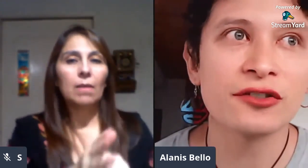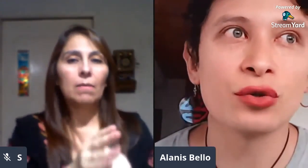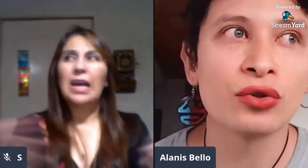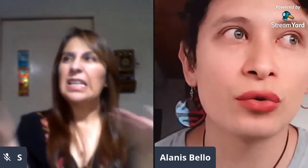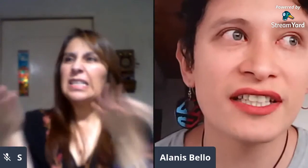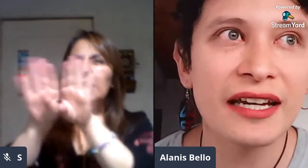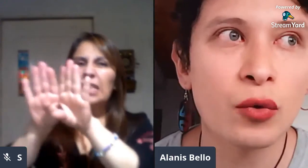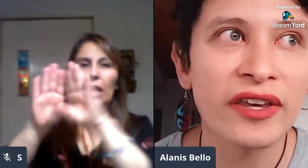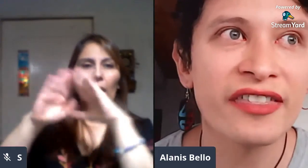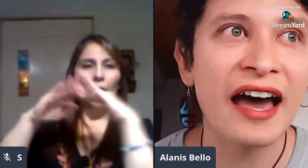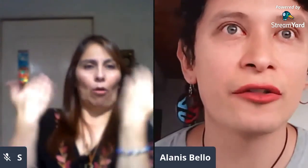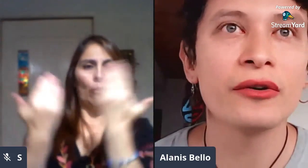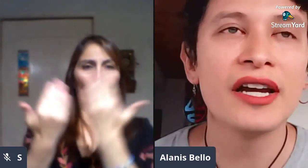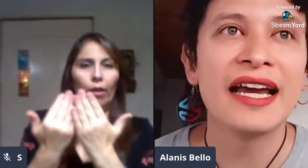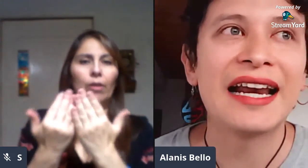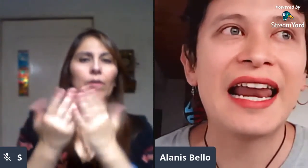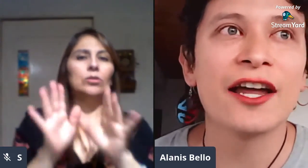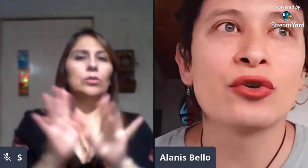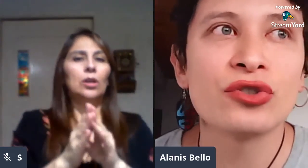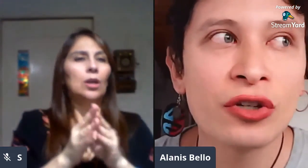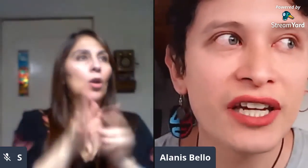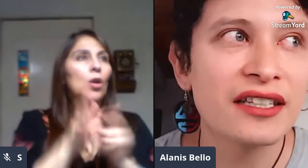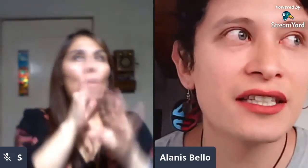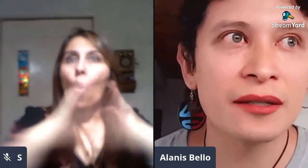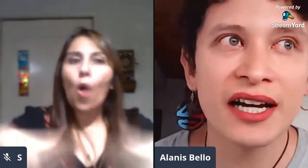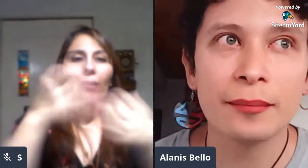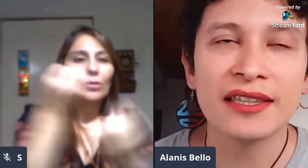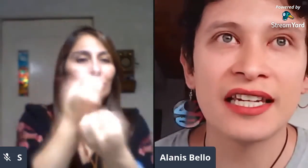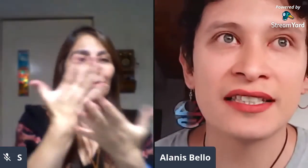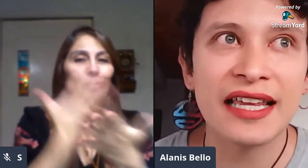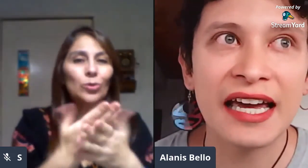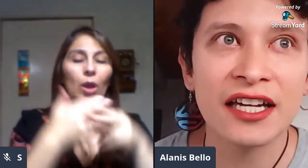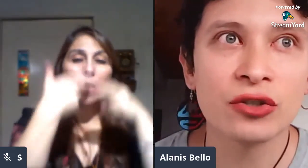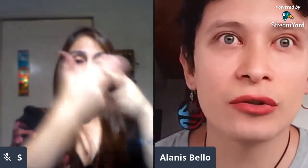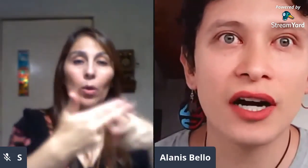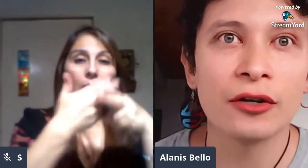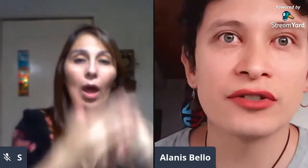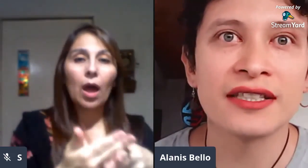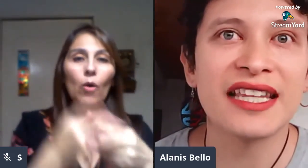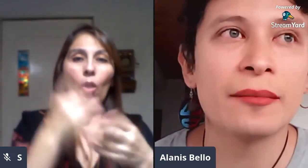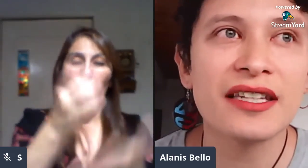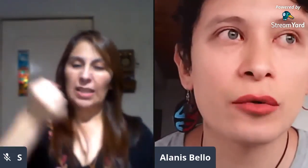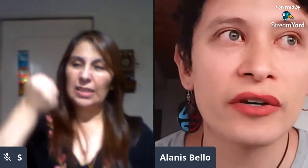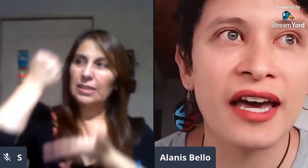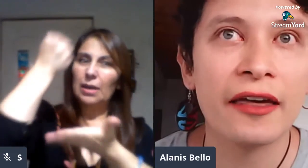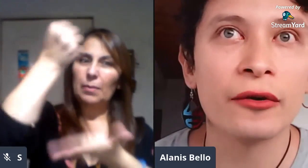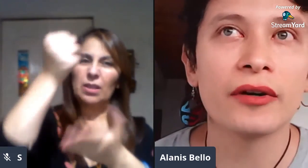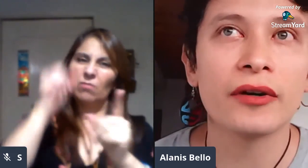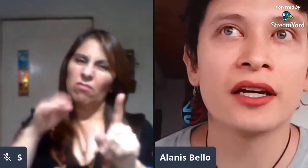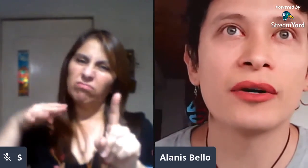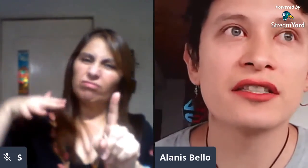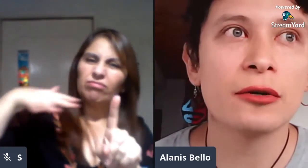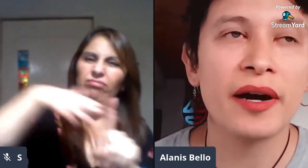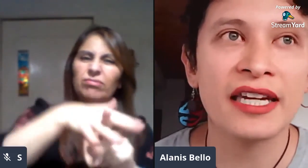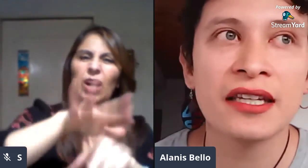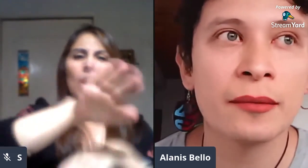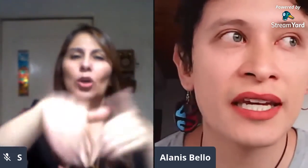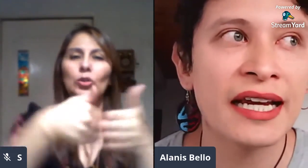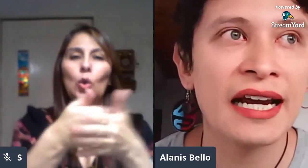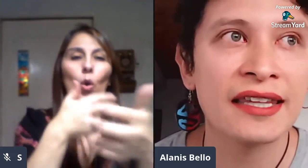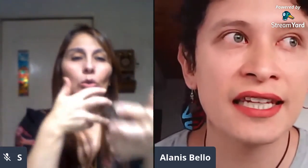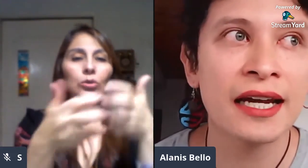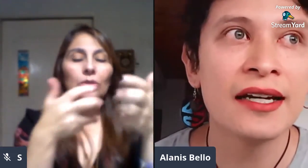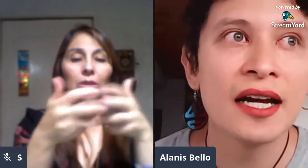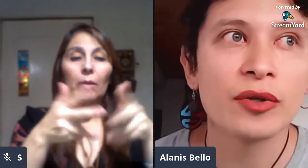de infraestructuras de cuidado, la erosión que el sistema capitalista ha hecho a los sistemas de cuidado en nuestro país,